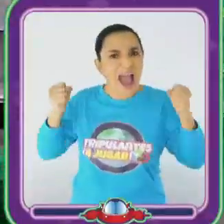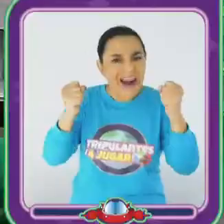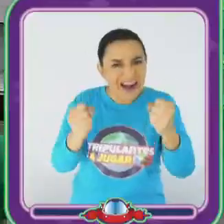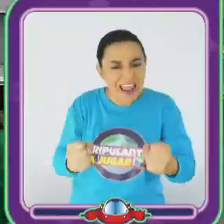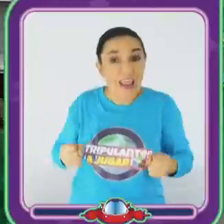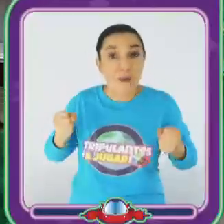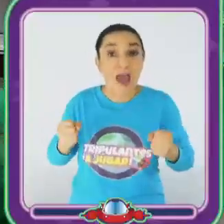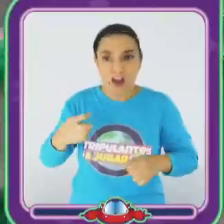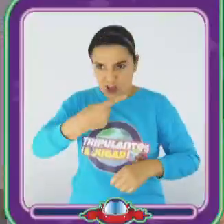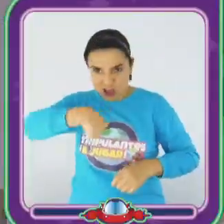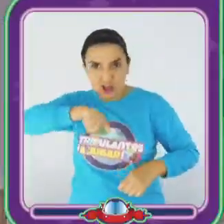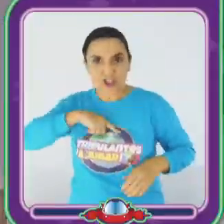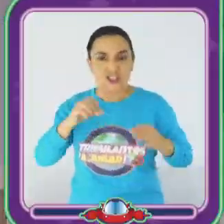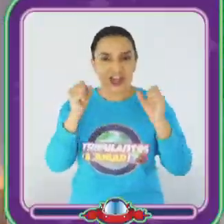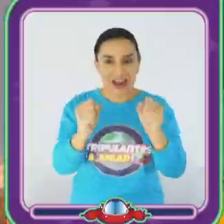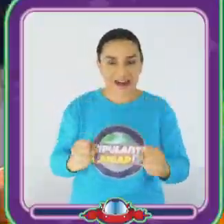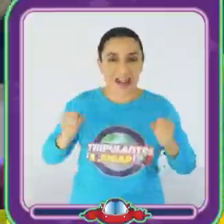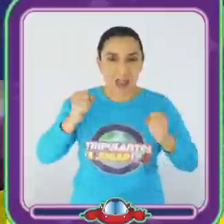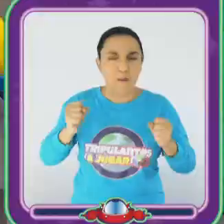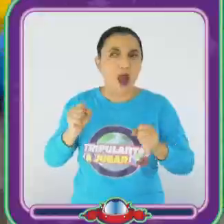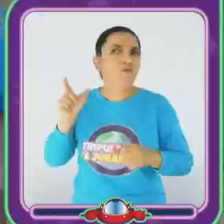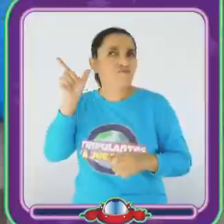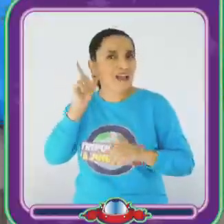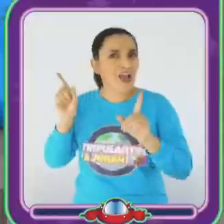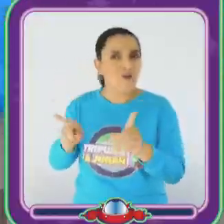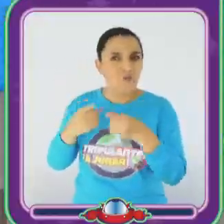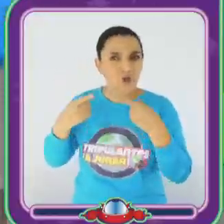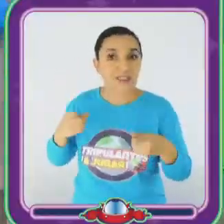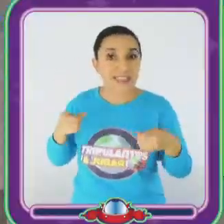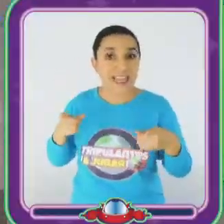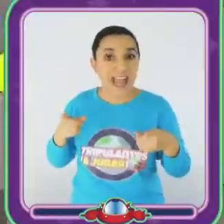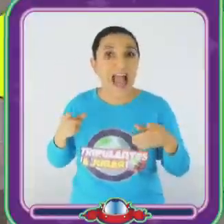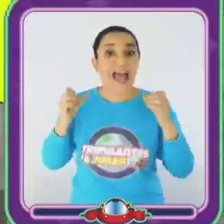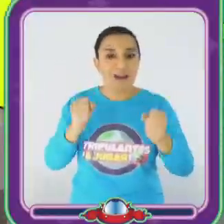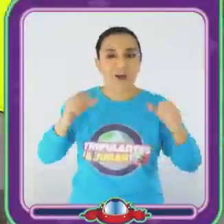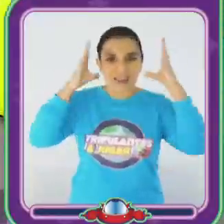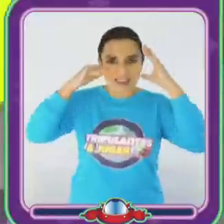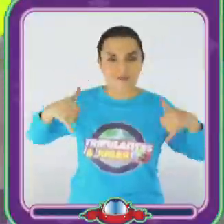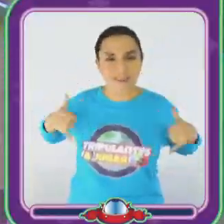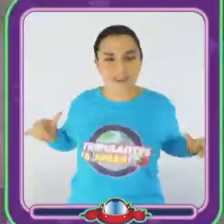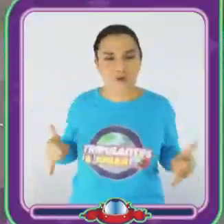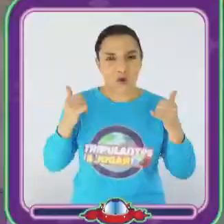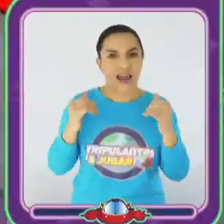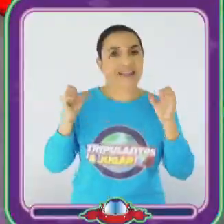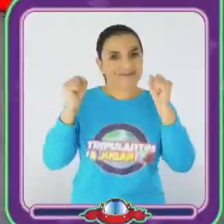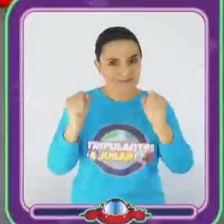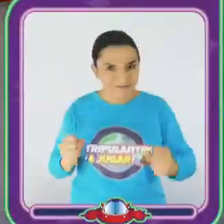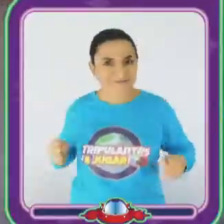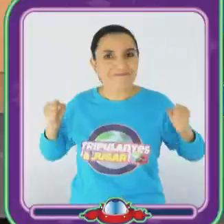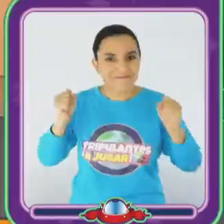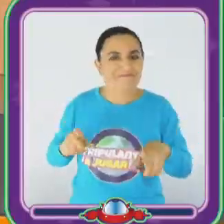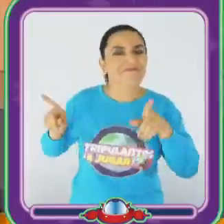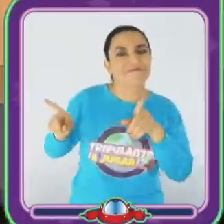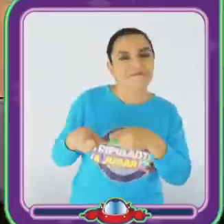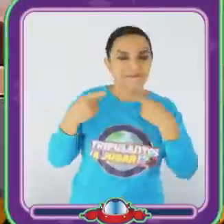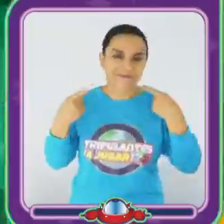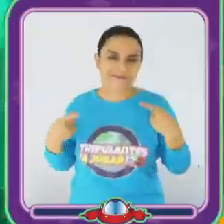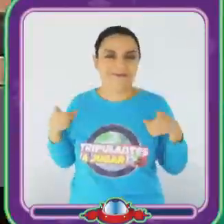¡Remar! ¡Remar! ¡Vamos a remar mientras suena la música! ¡Y remamos, tripulantes, a jugar!